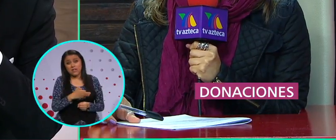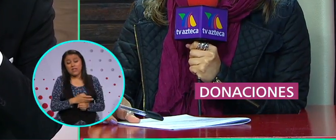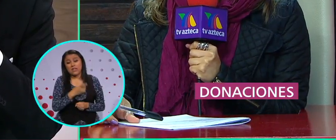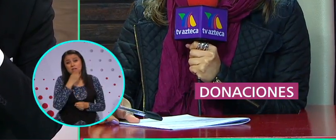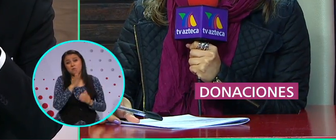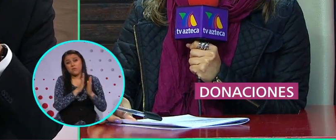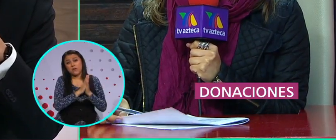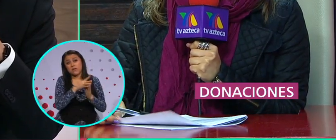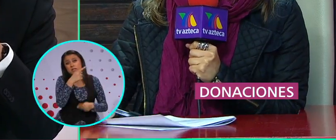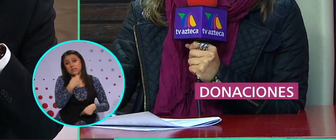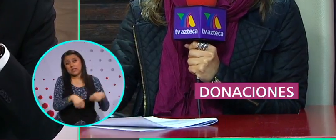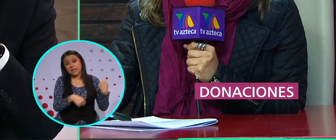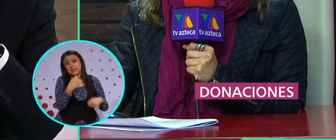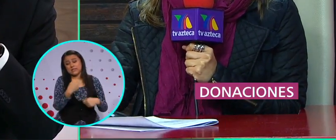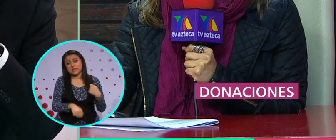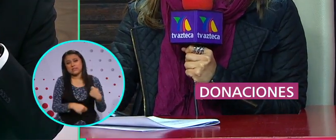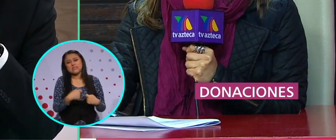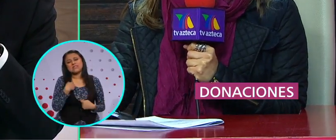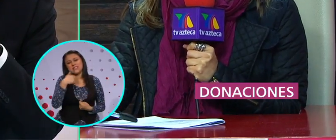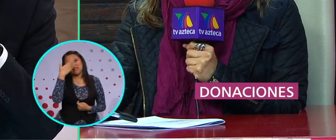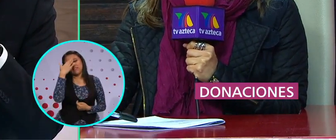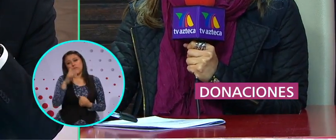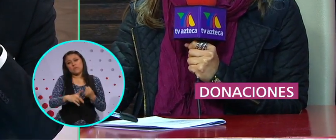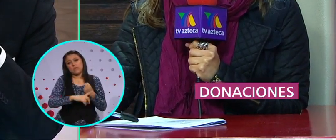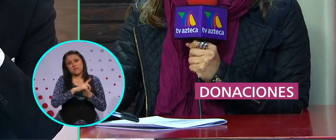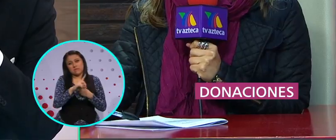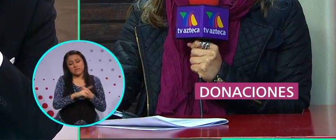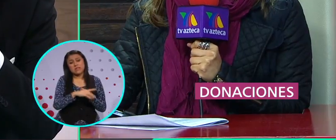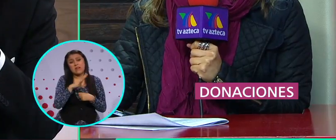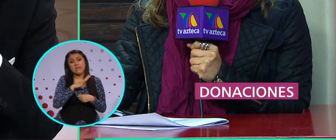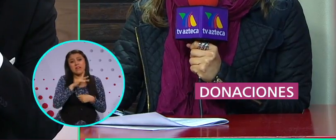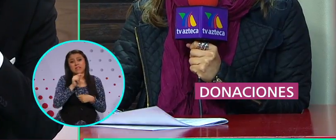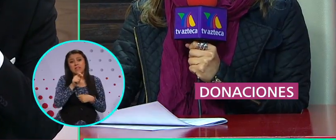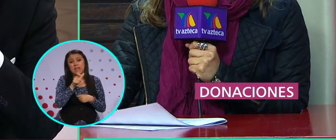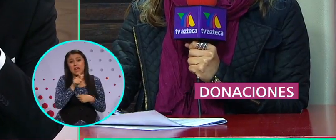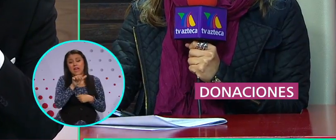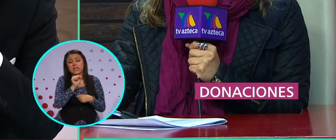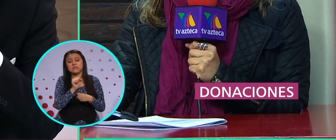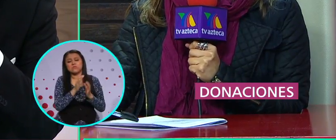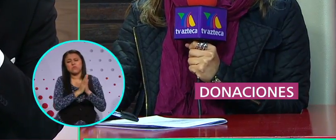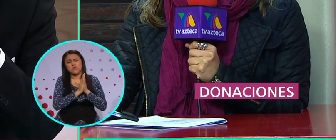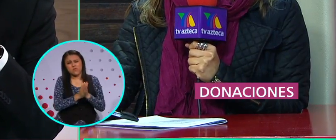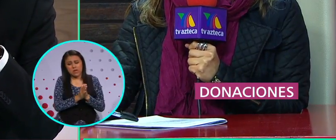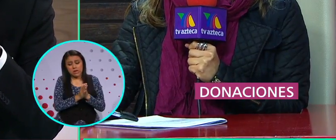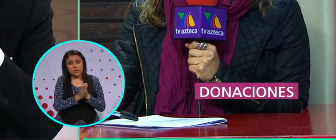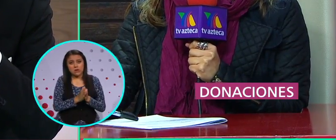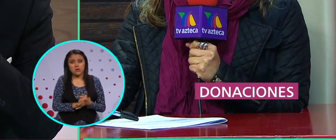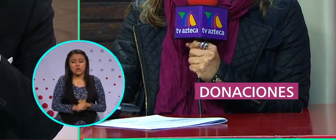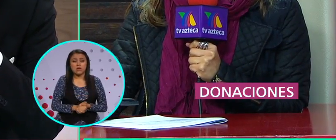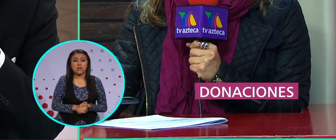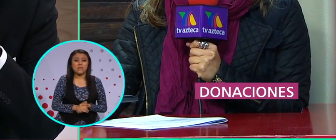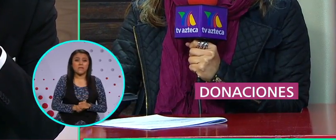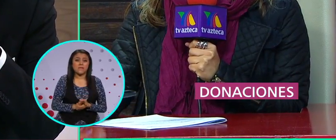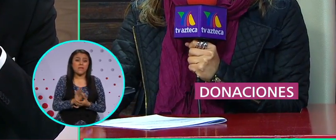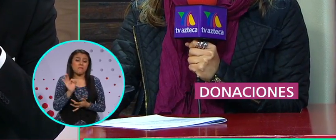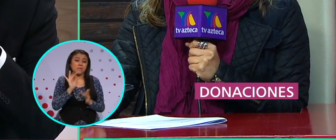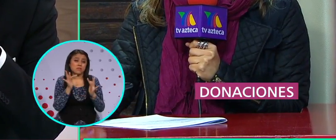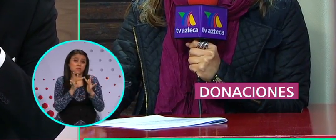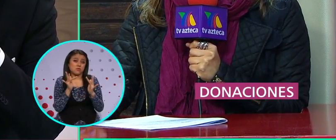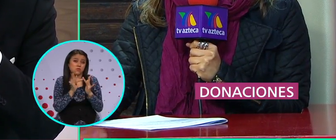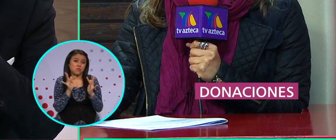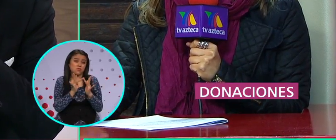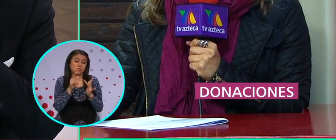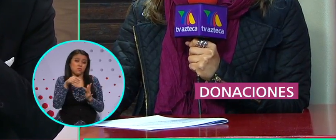favores a texas andan muy golpeados pero en cuanto puedan de ayuda sin un contacto con